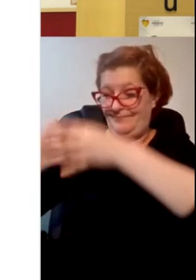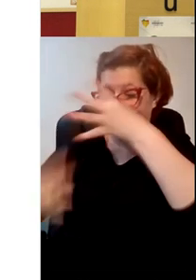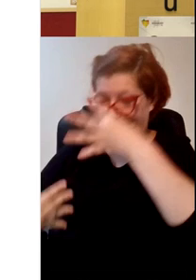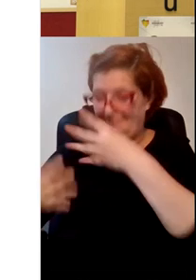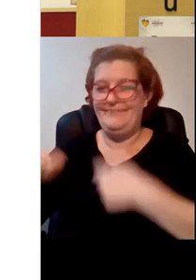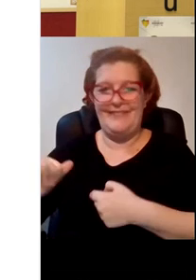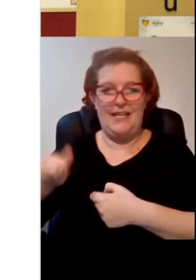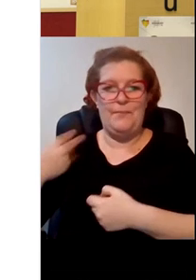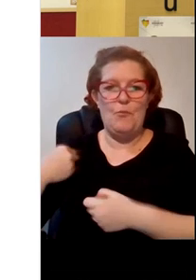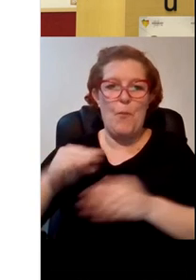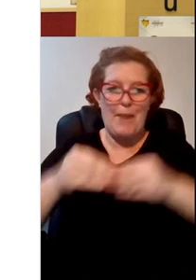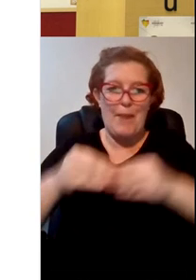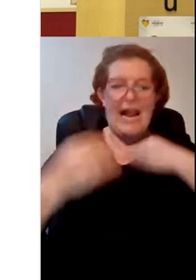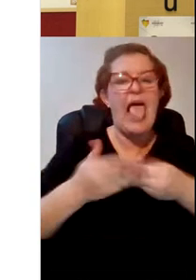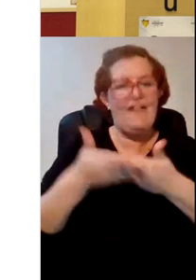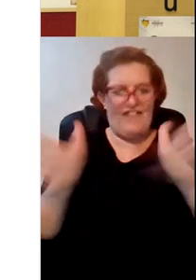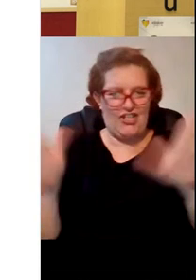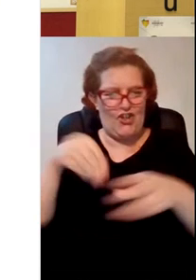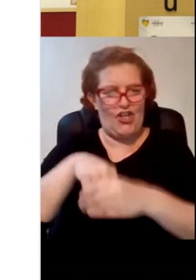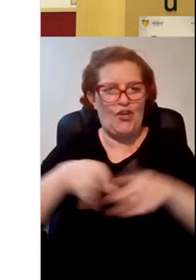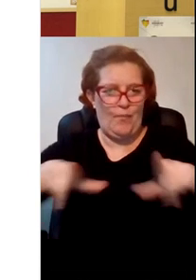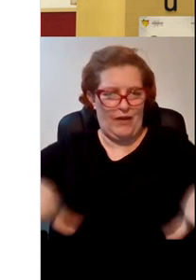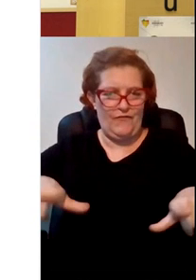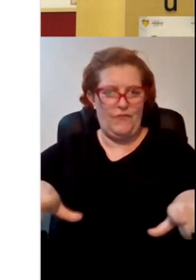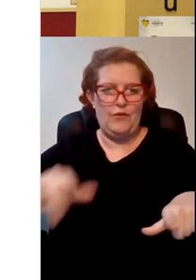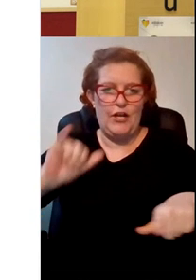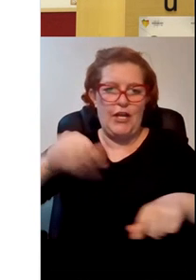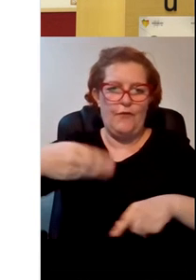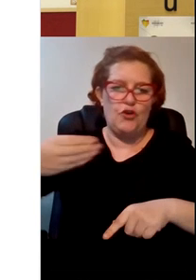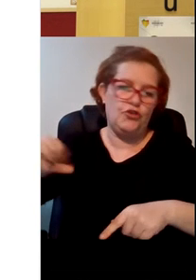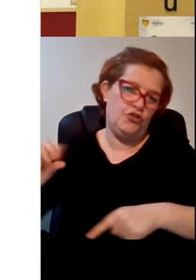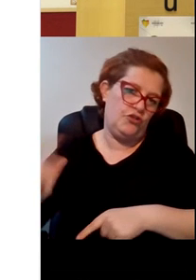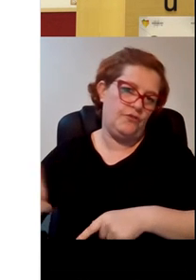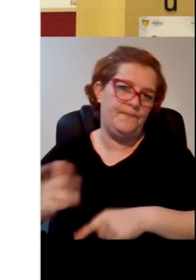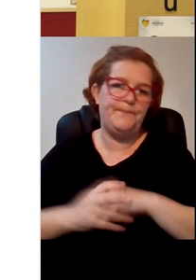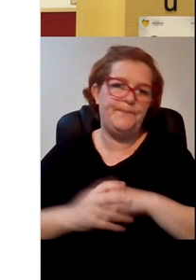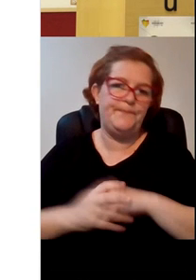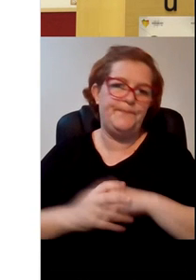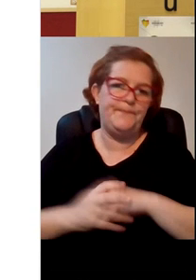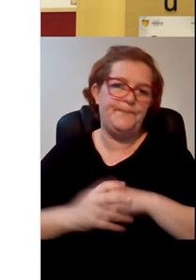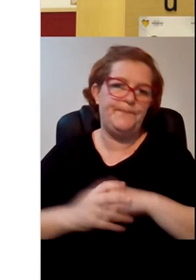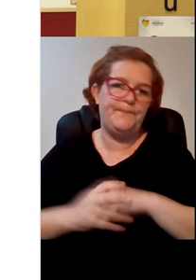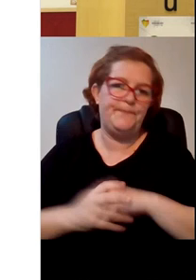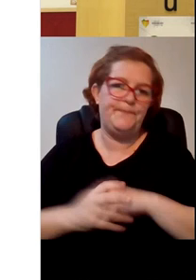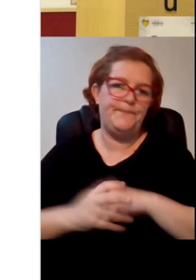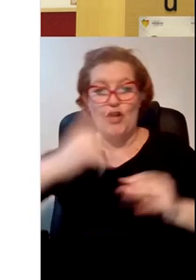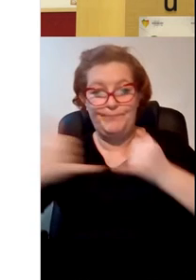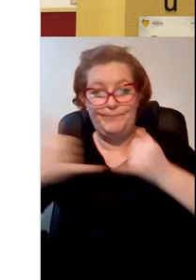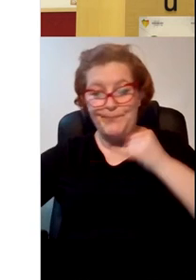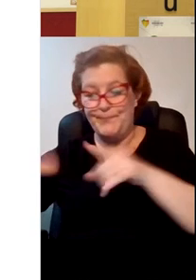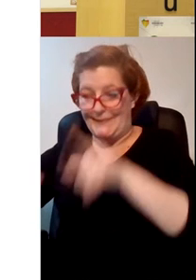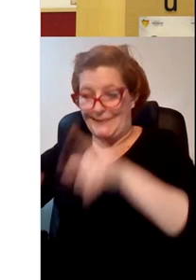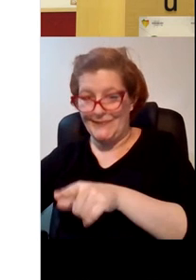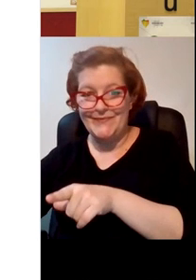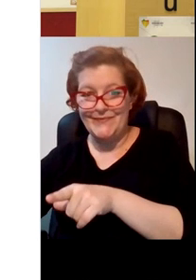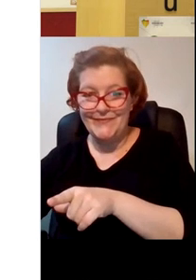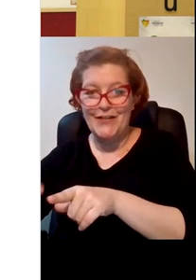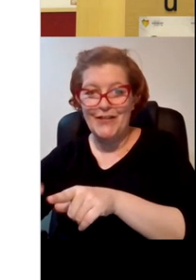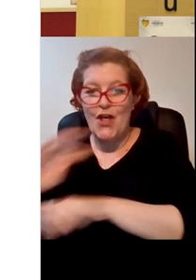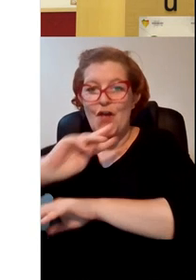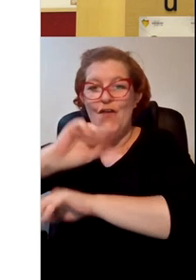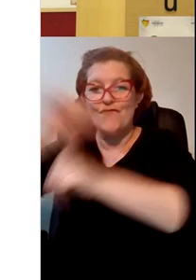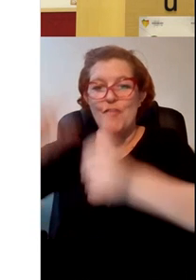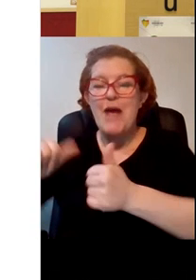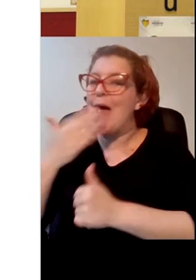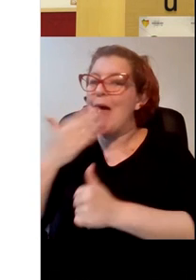además es material que está en abierto en la plataforma y box otra extensión narrativa que utilizamos fue en forma de newsletter